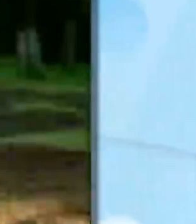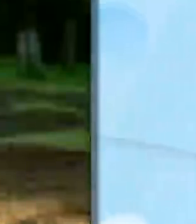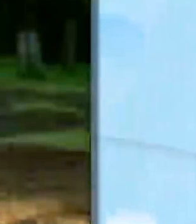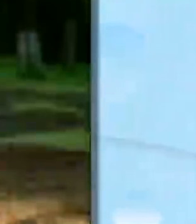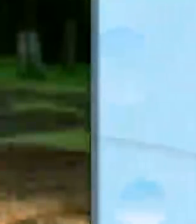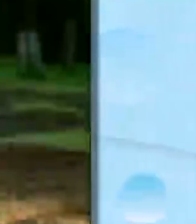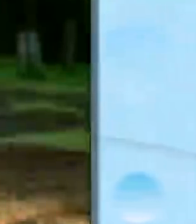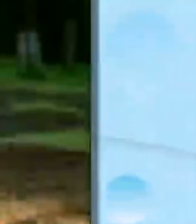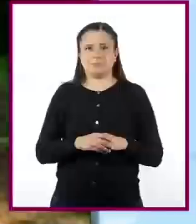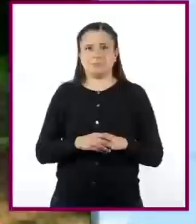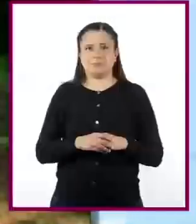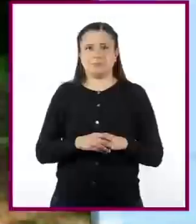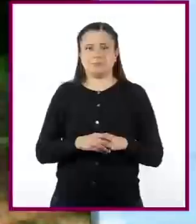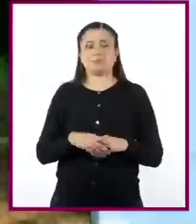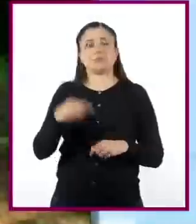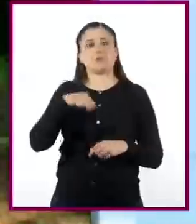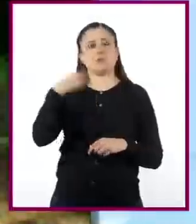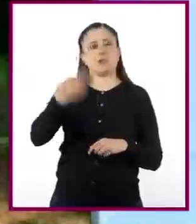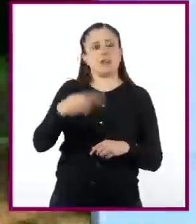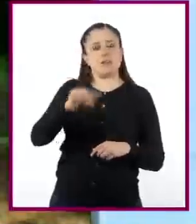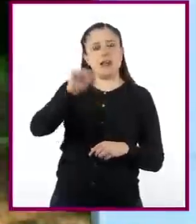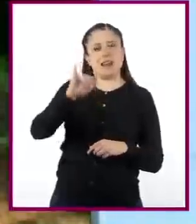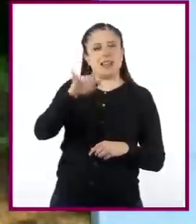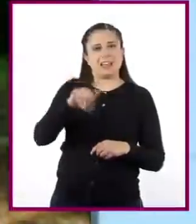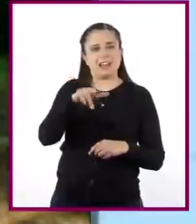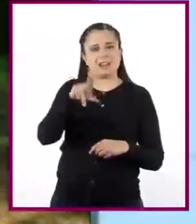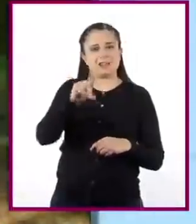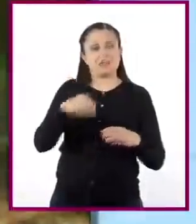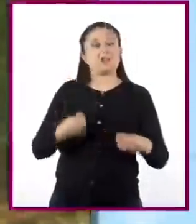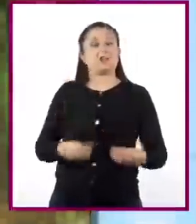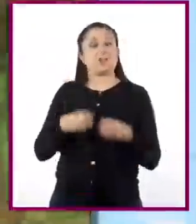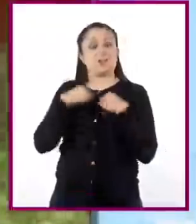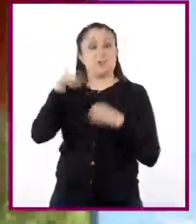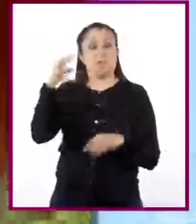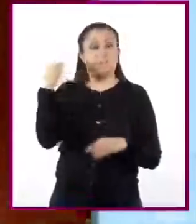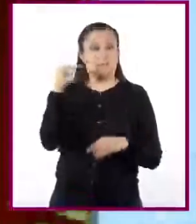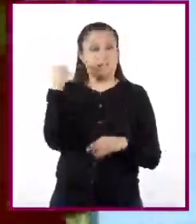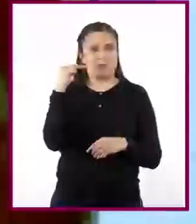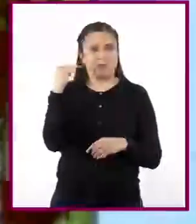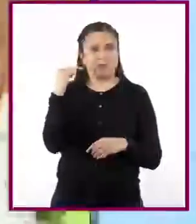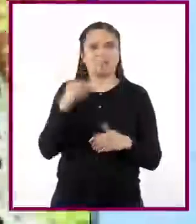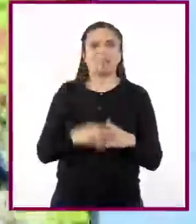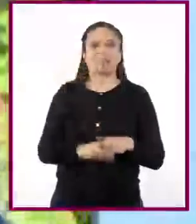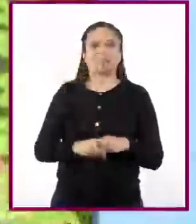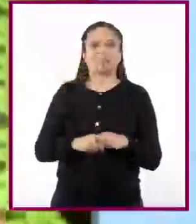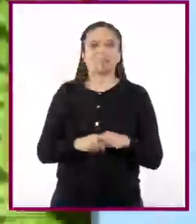NARC. Me llamo Alejandro Perucho Rita y vivo en Angagua, Michoacán.